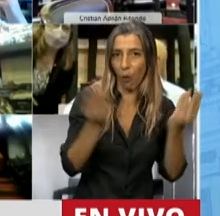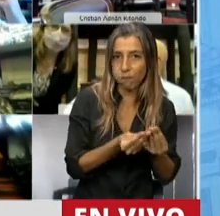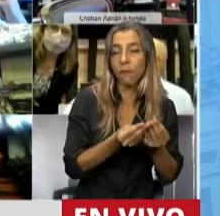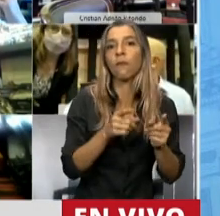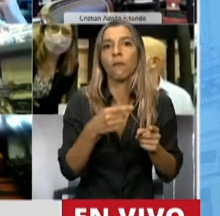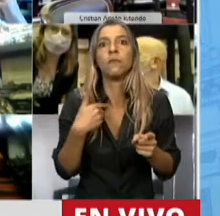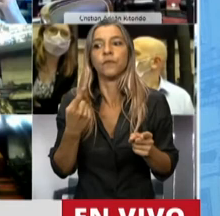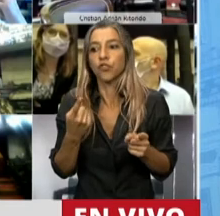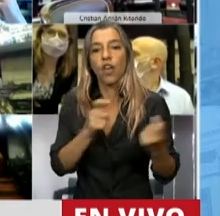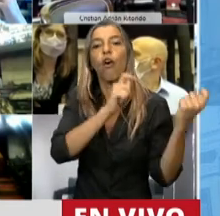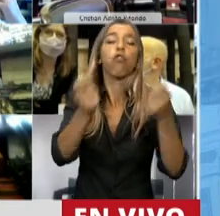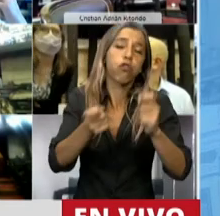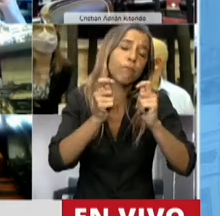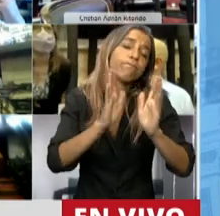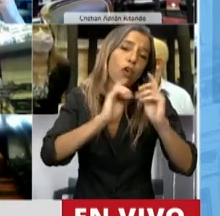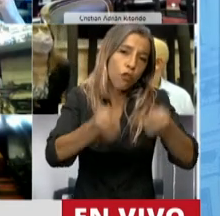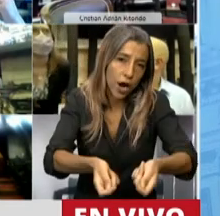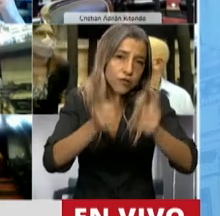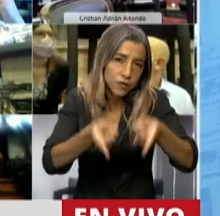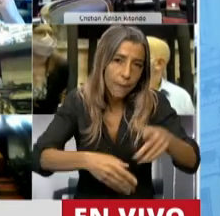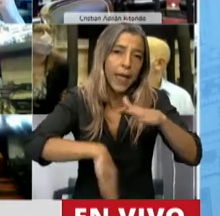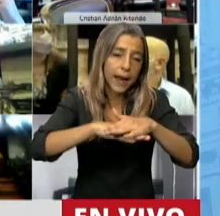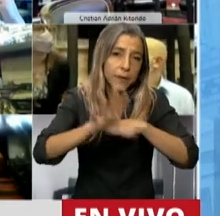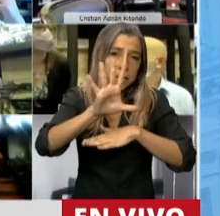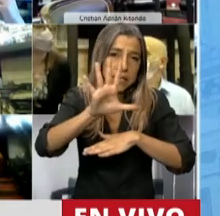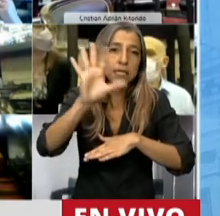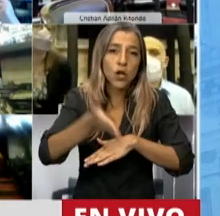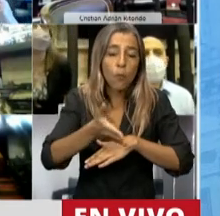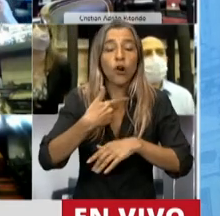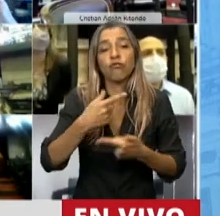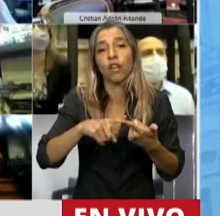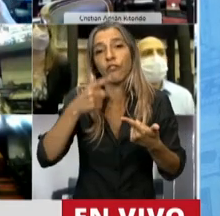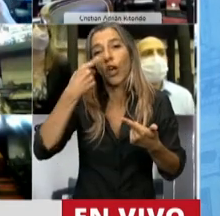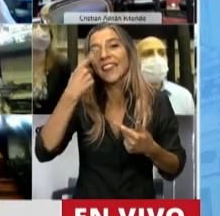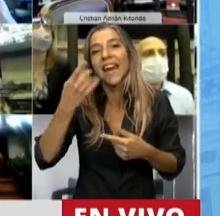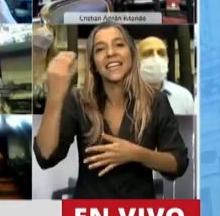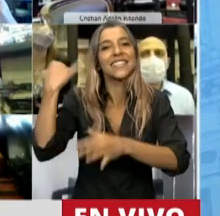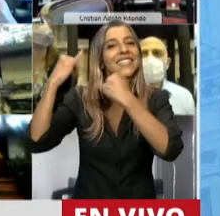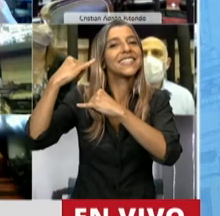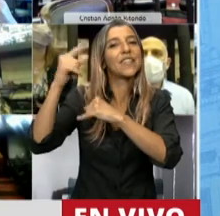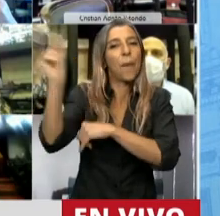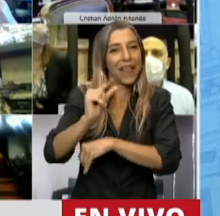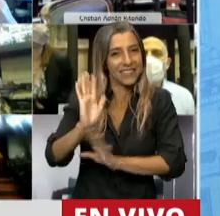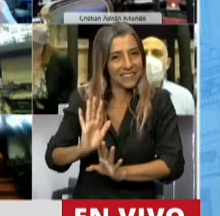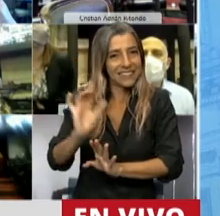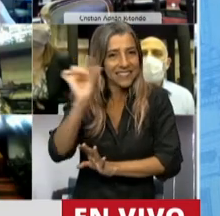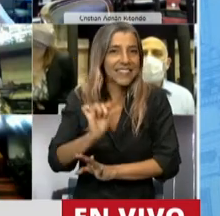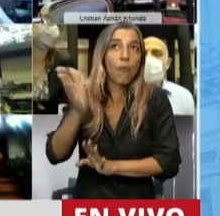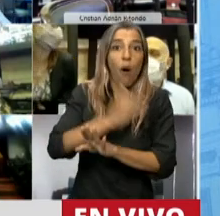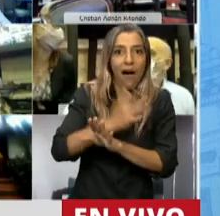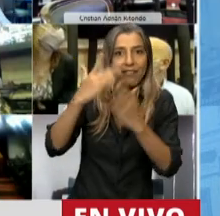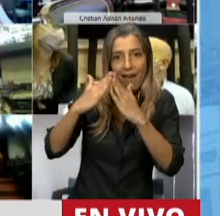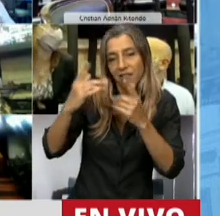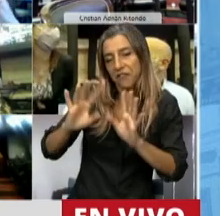ciertas instituciones también al 5% y los intereses de préstamos hipotecarios, también con un tope que